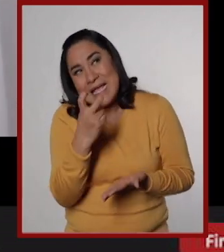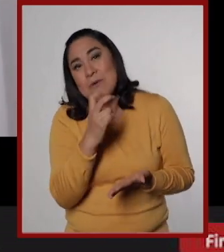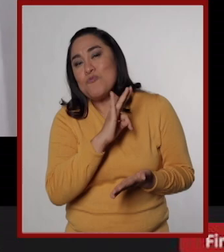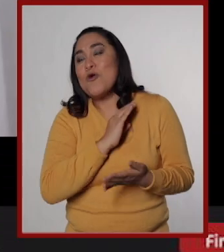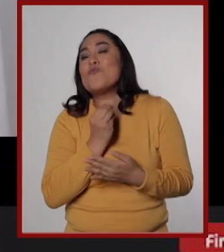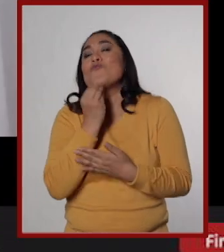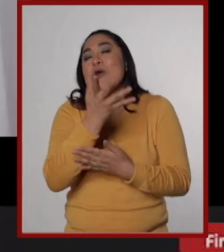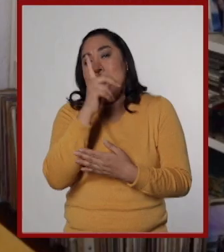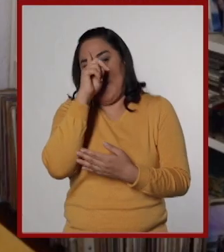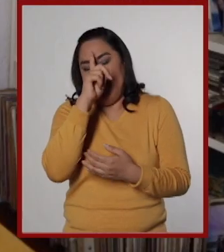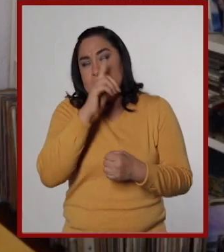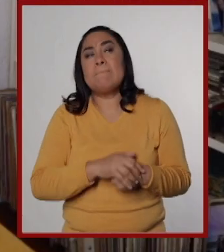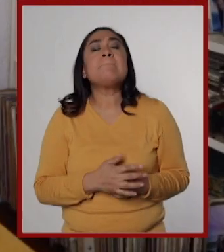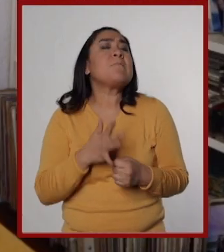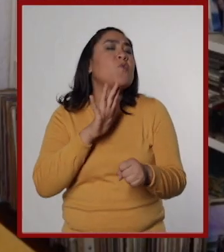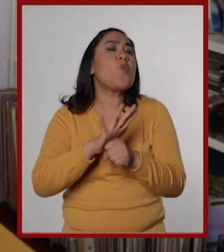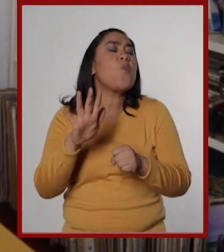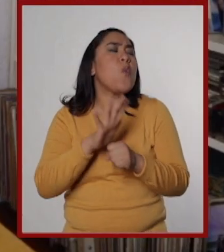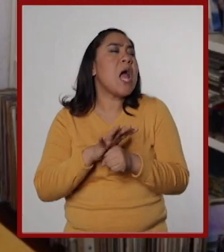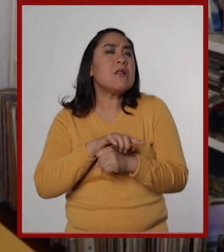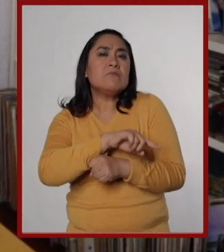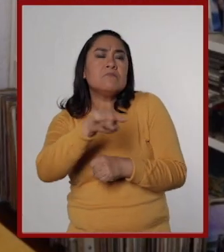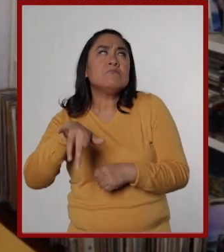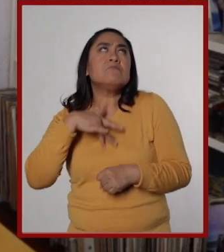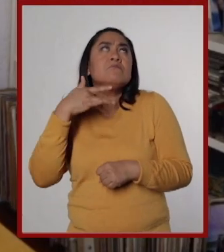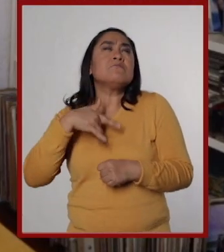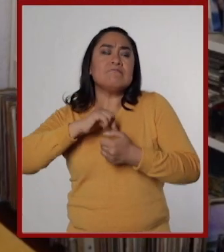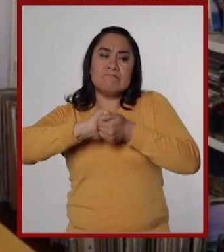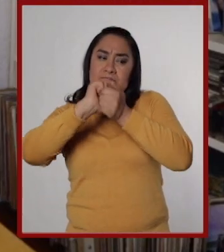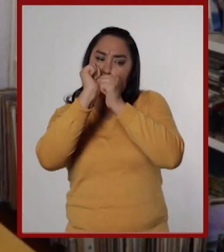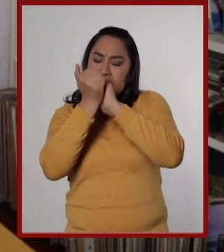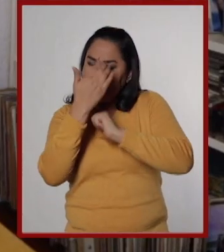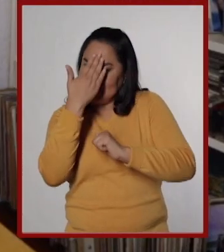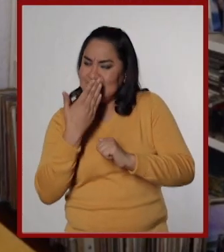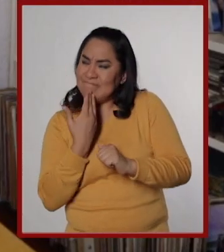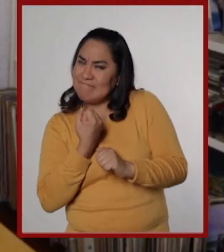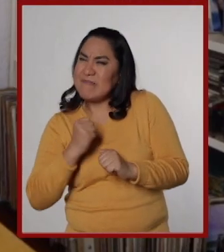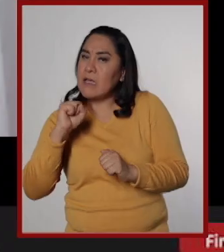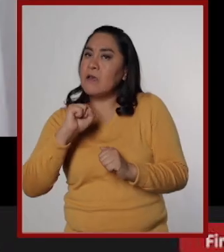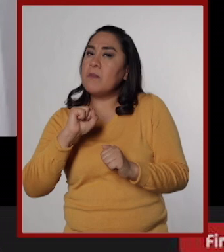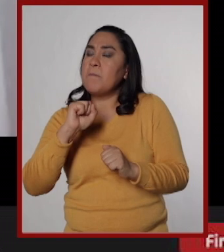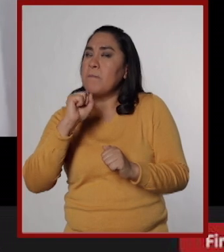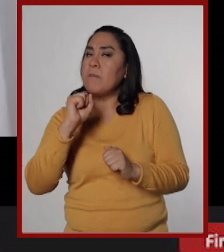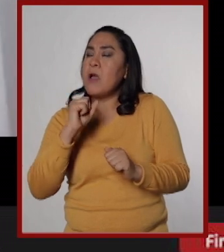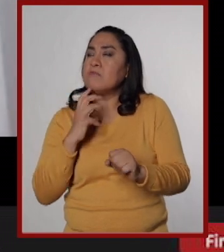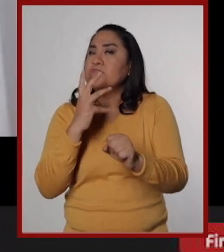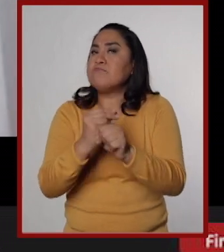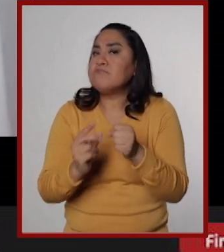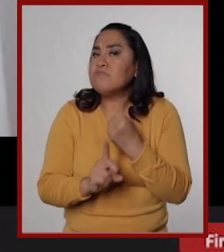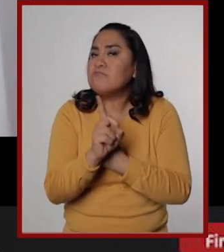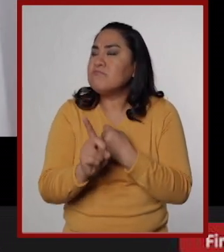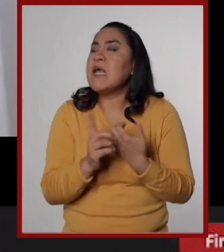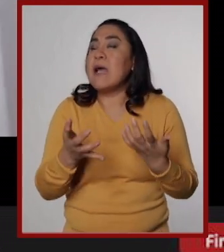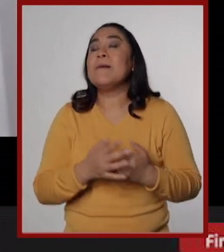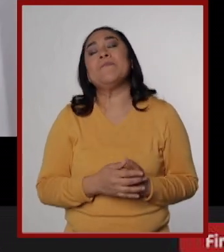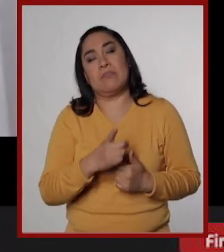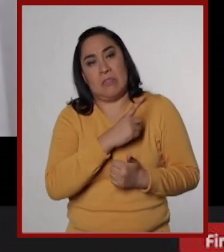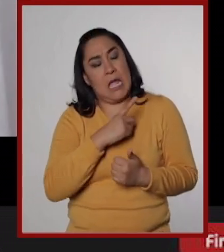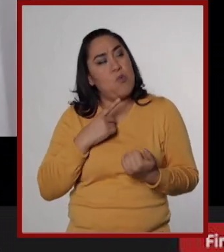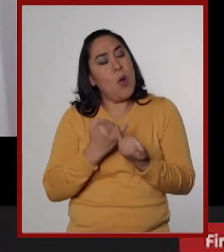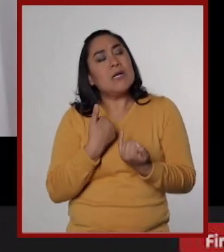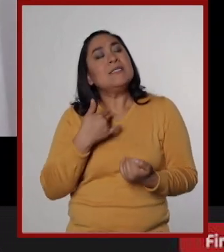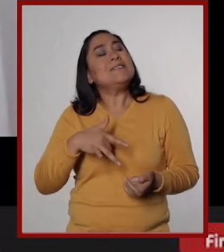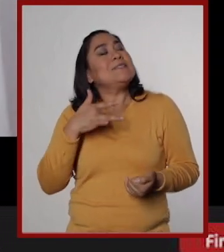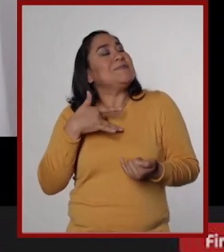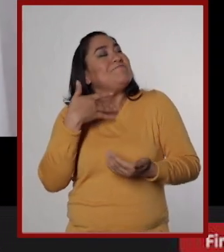¿no? ¿Cuál es la primera habilidad que tenemos que tener frente a un conflicto? Pues la primera es la empatía, pero Claro.